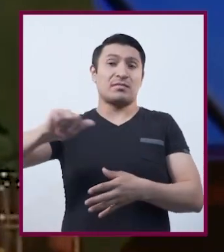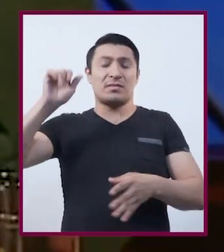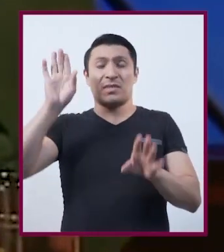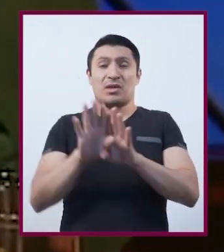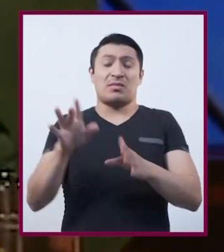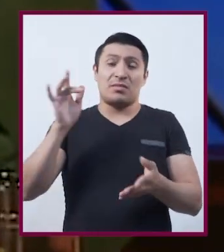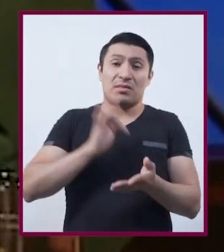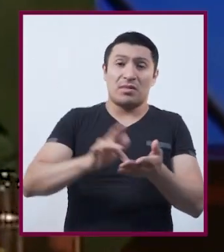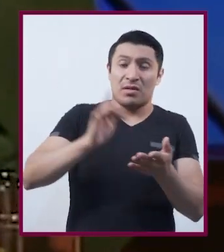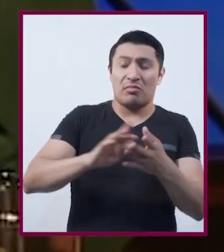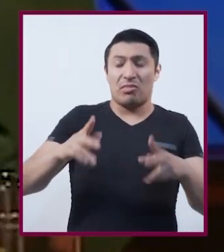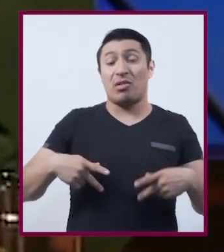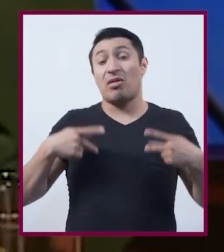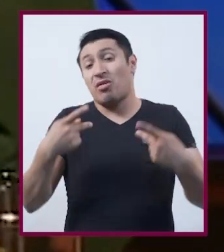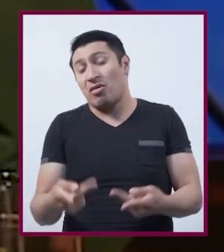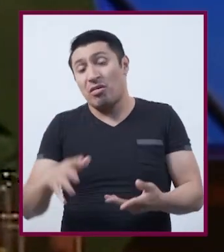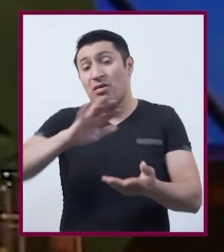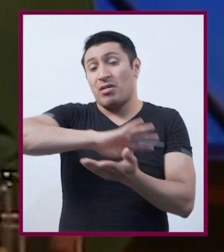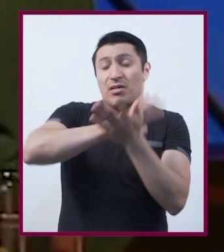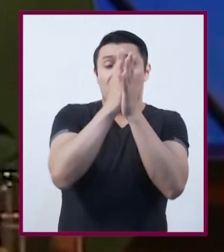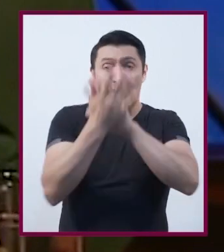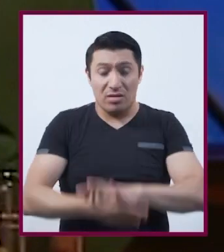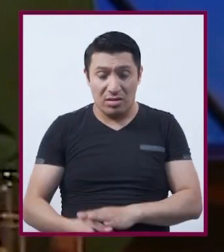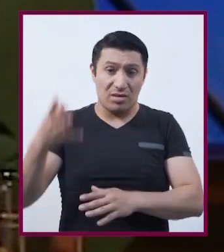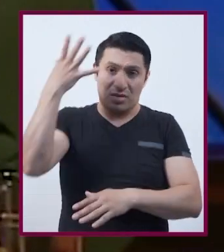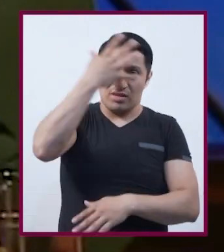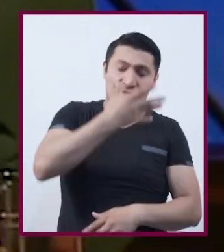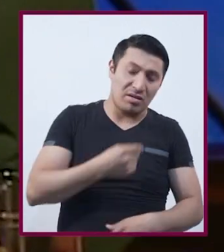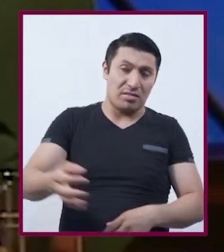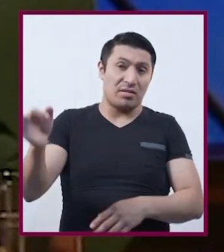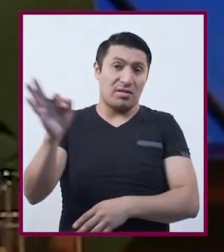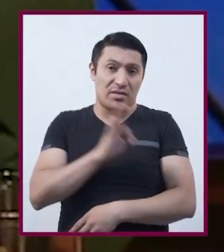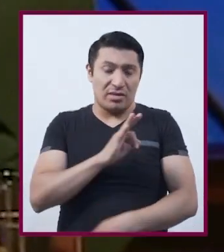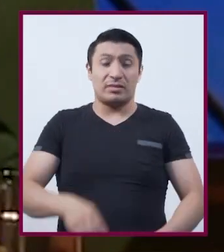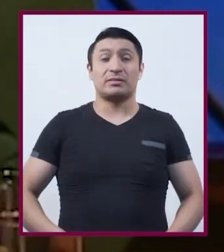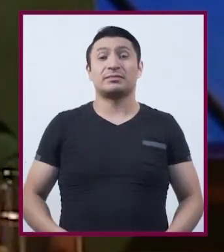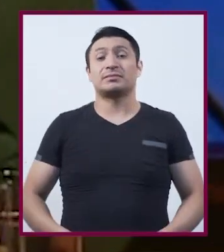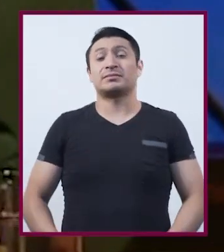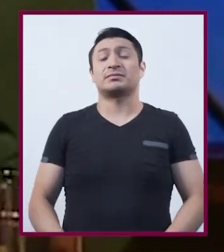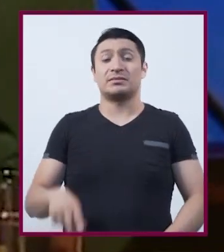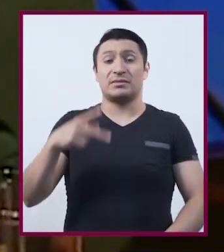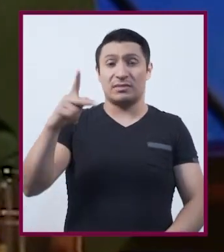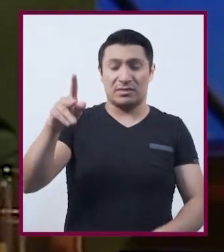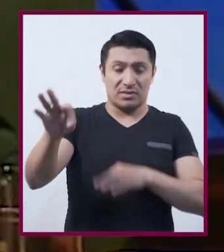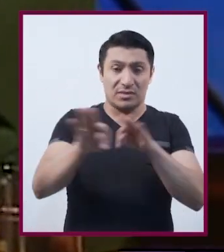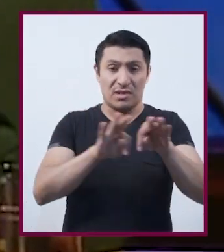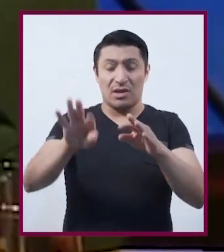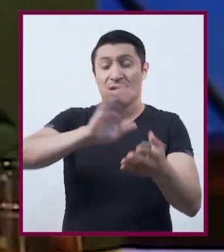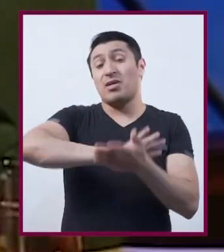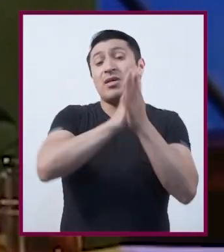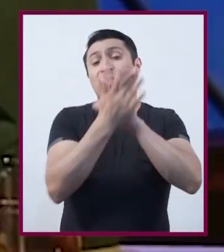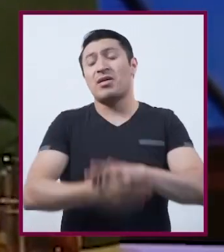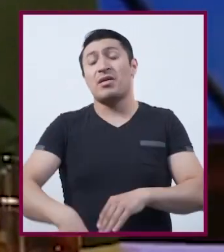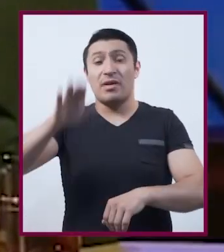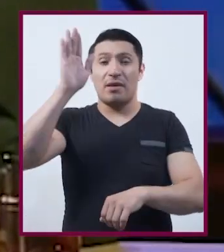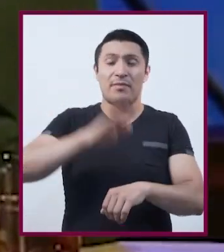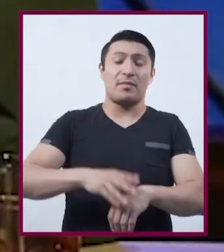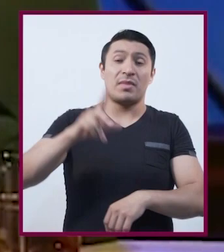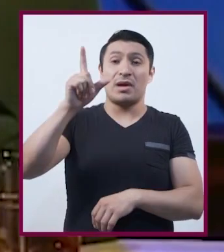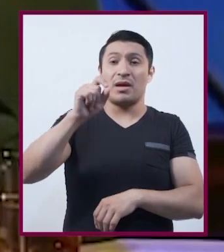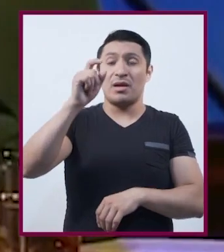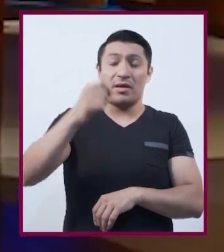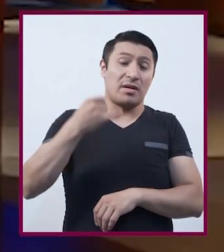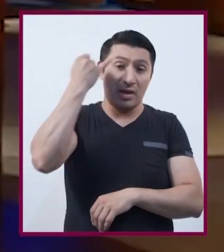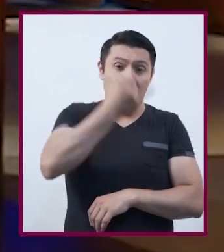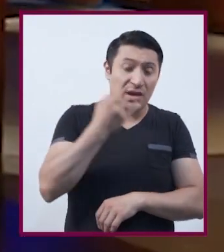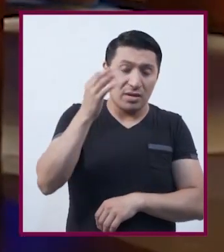sido traducida a más de 20 lenguas. Si tuviéramos que enunciar los numerosos premios que ha recibido Eduardo Galeano,